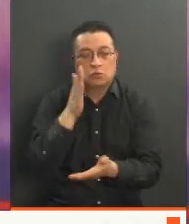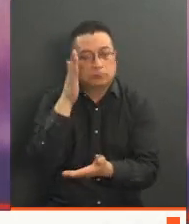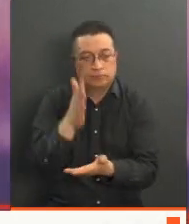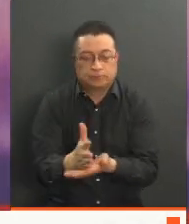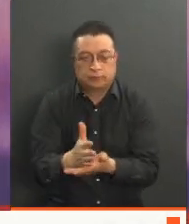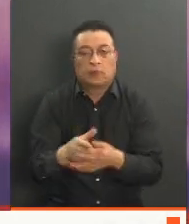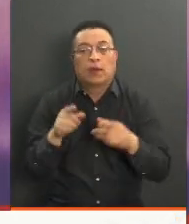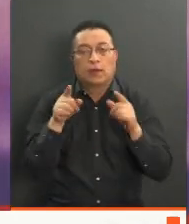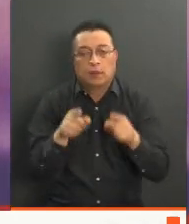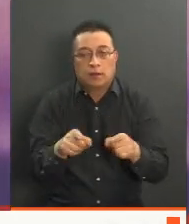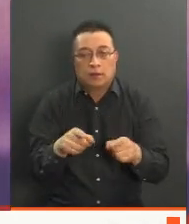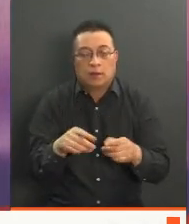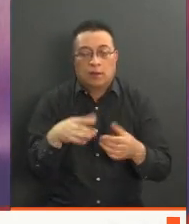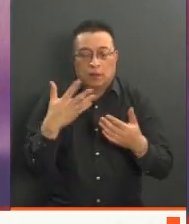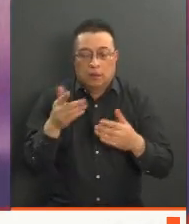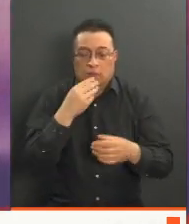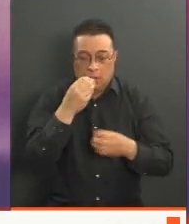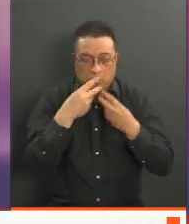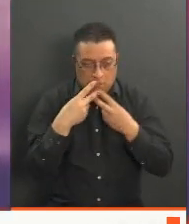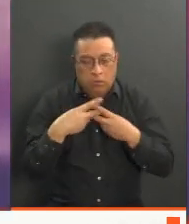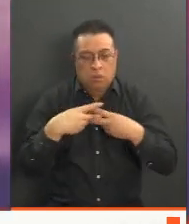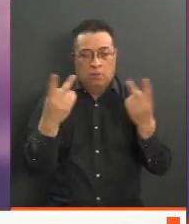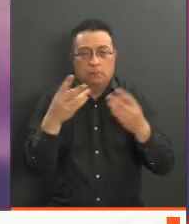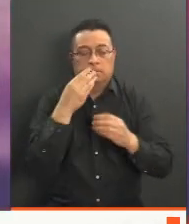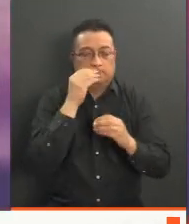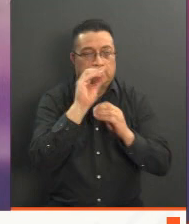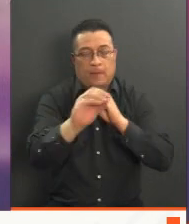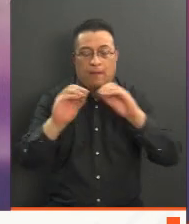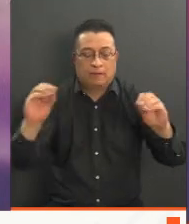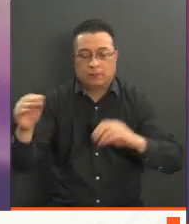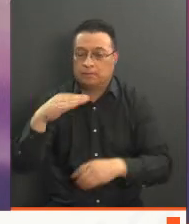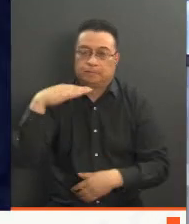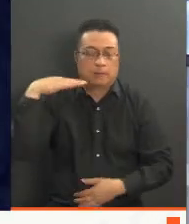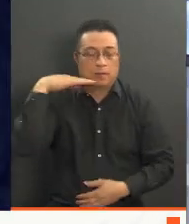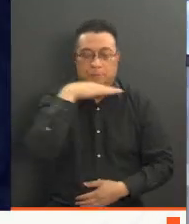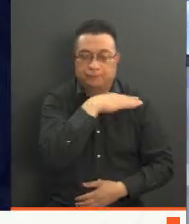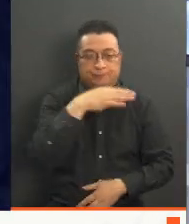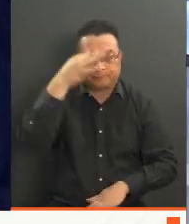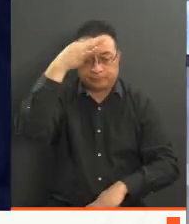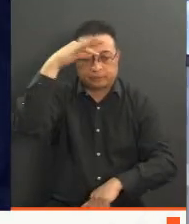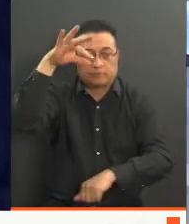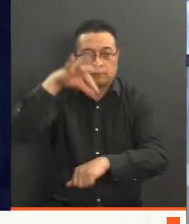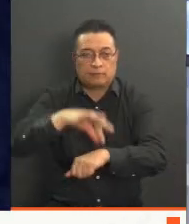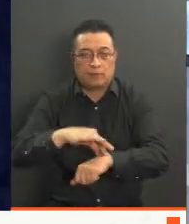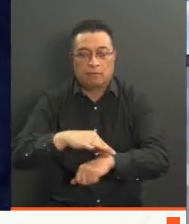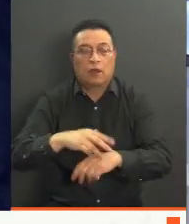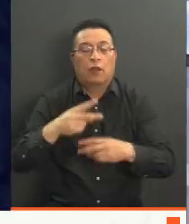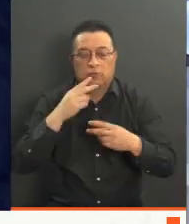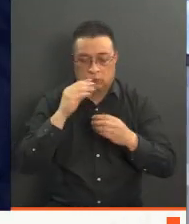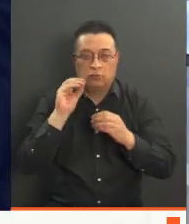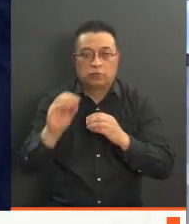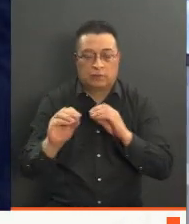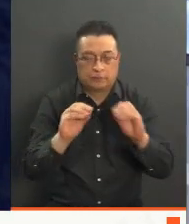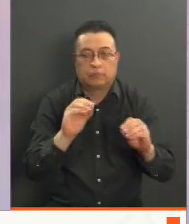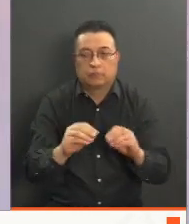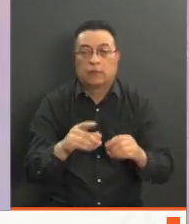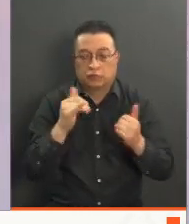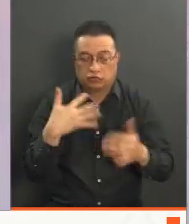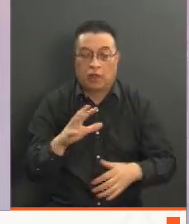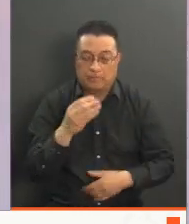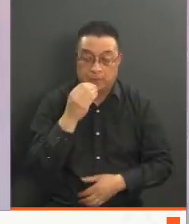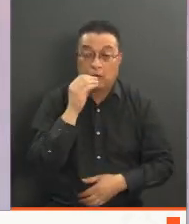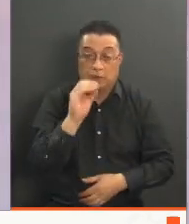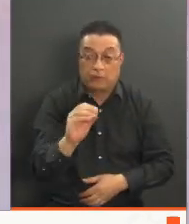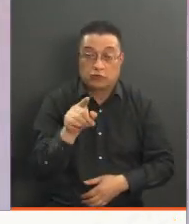se anuncie, se avise de inmediato como una enfermedad de notificación. Sí, lo decíamos al principio que se